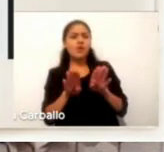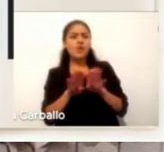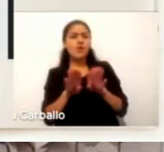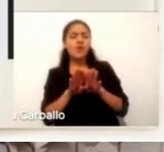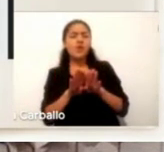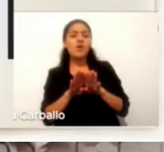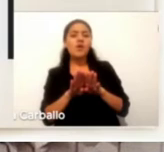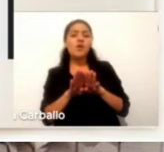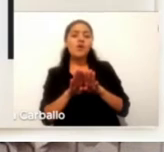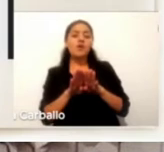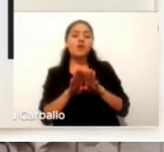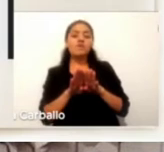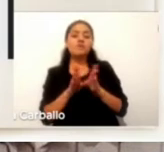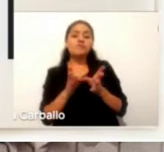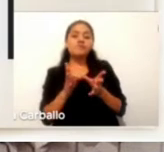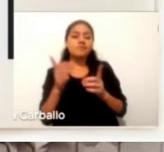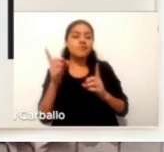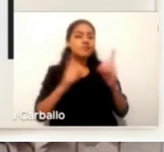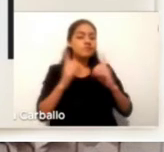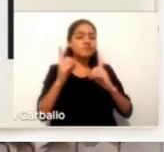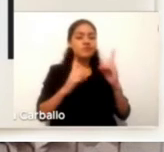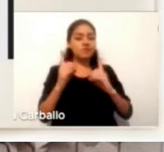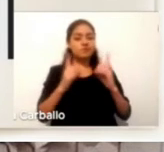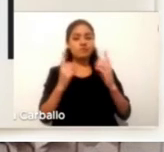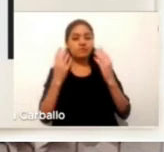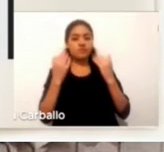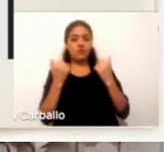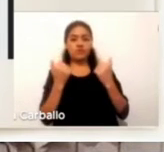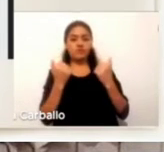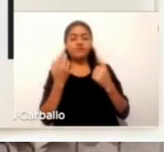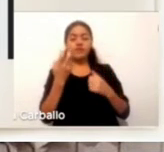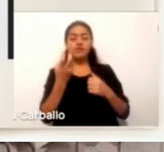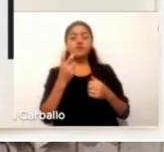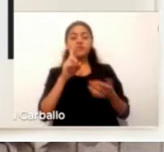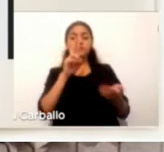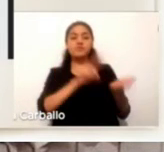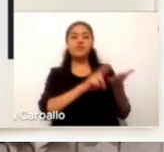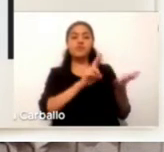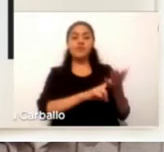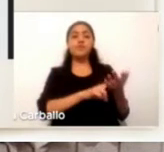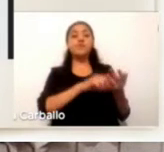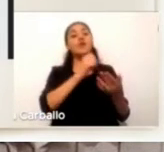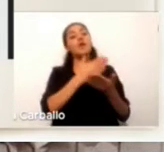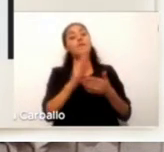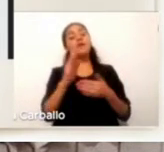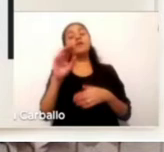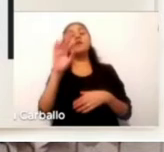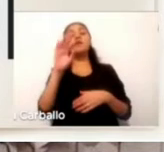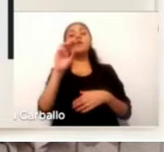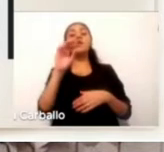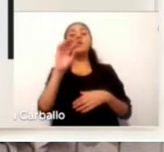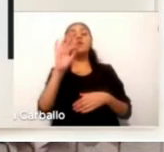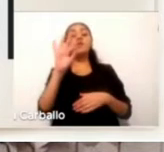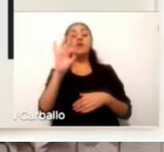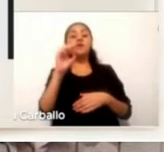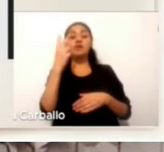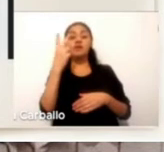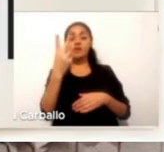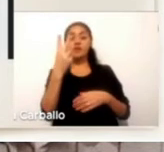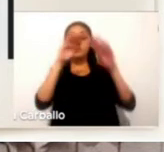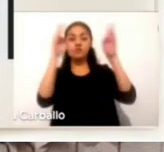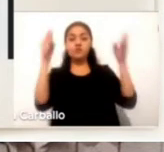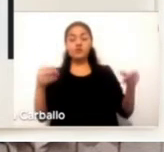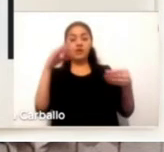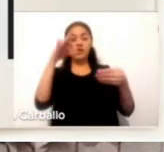de la causal en estudio. Respecto de 42 casillas, tenemos que uno de los 3 rubros fundamentales